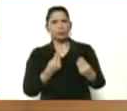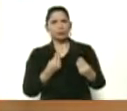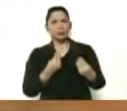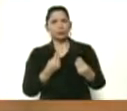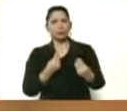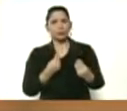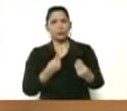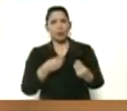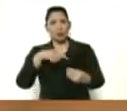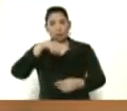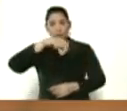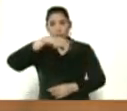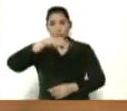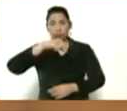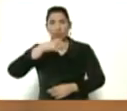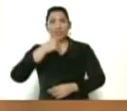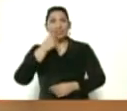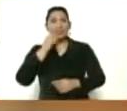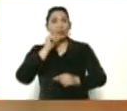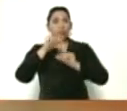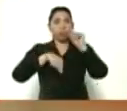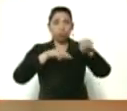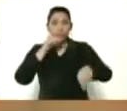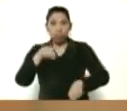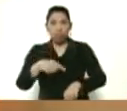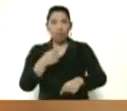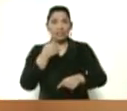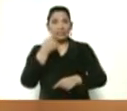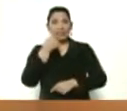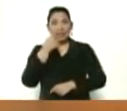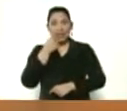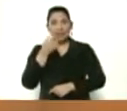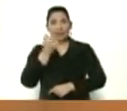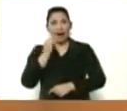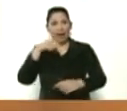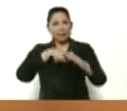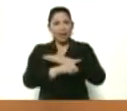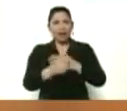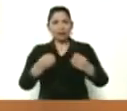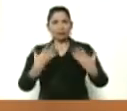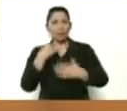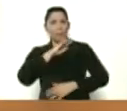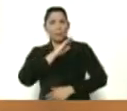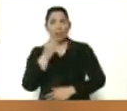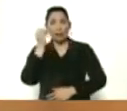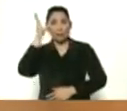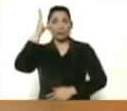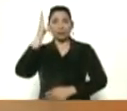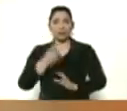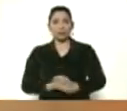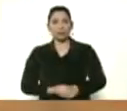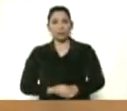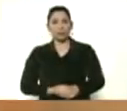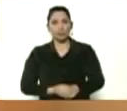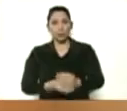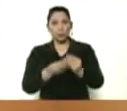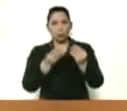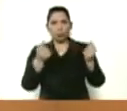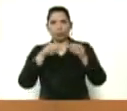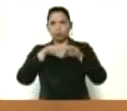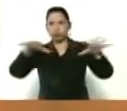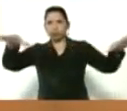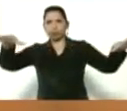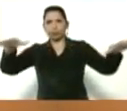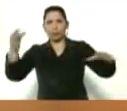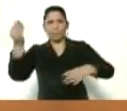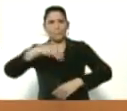gotas estas de saliva, donde puede estar contenido el virus y la capacidad de diseminarse en un radio de